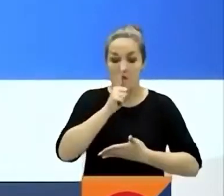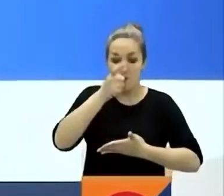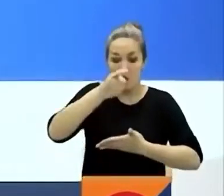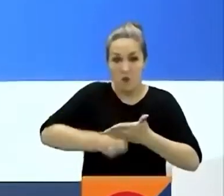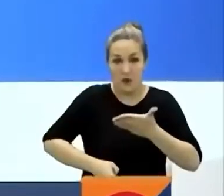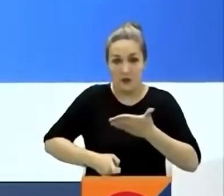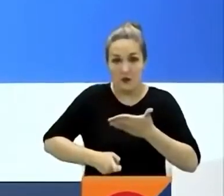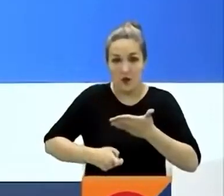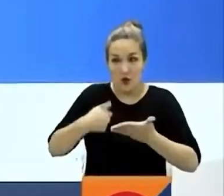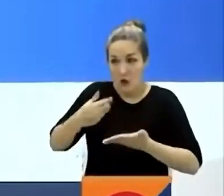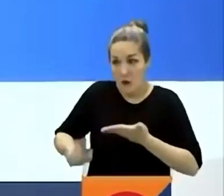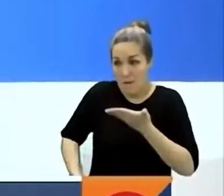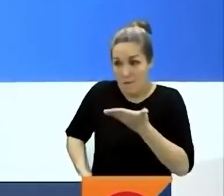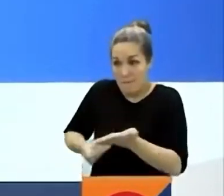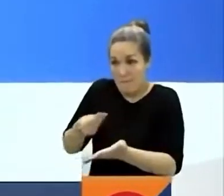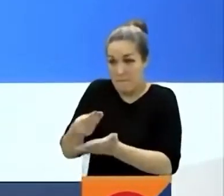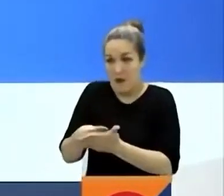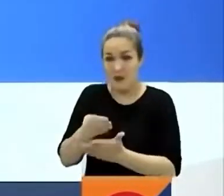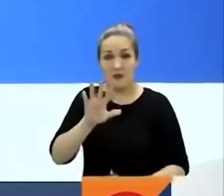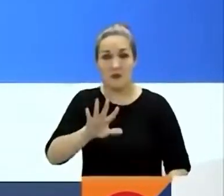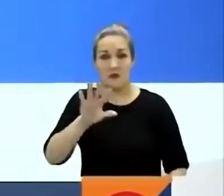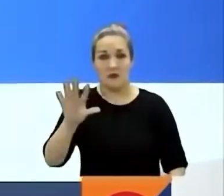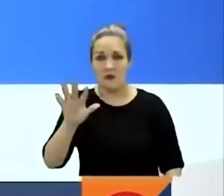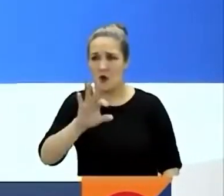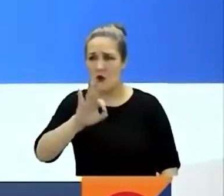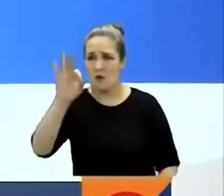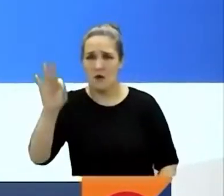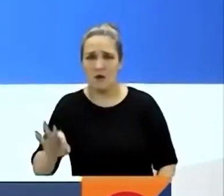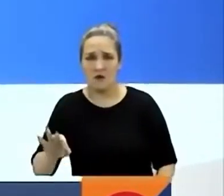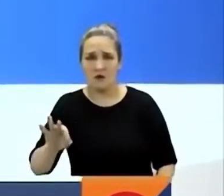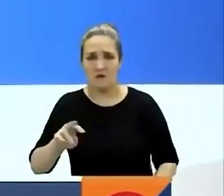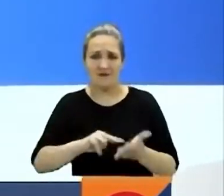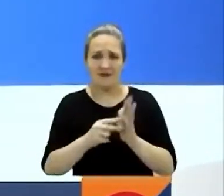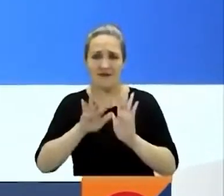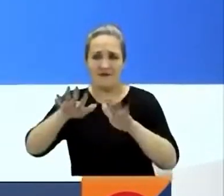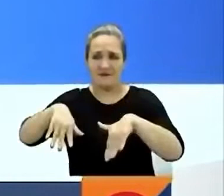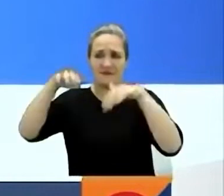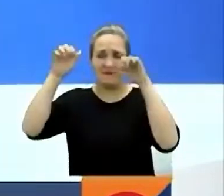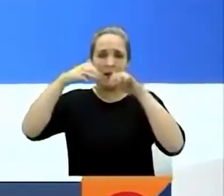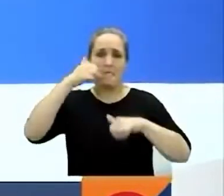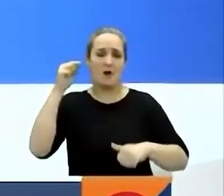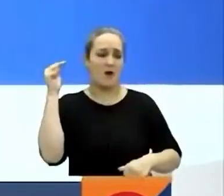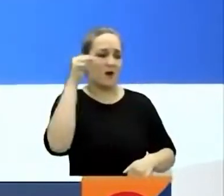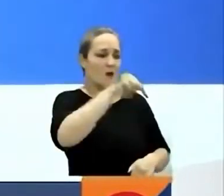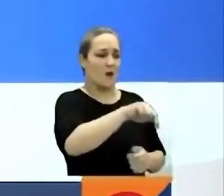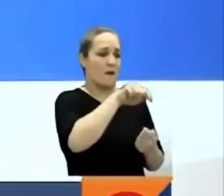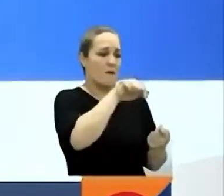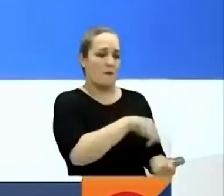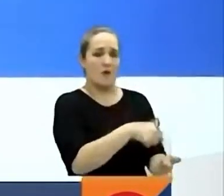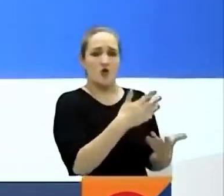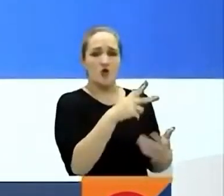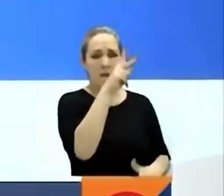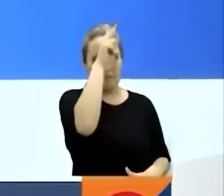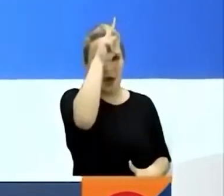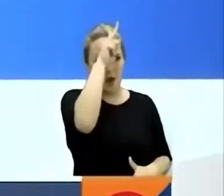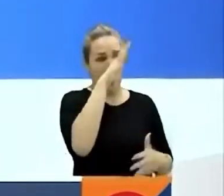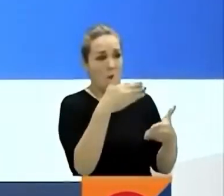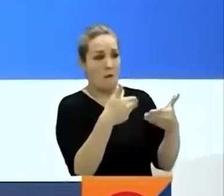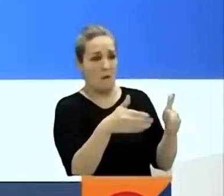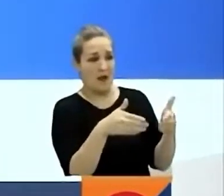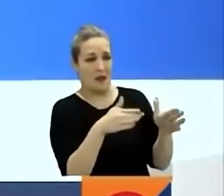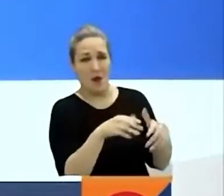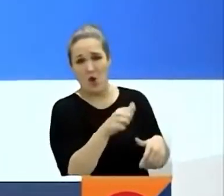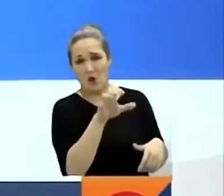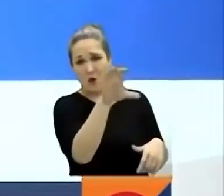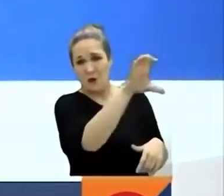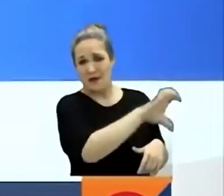de 55%, pues usted se va e invierte en Perú o invierte en Panamá o invierte en otra parte. Y cuando la inversión se